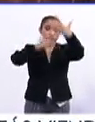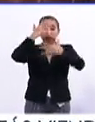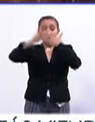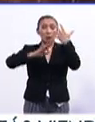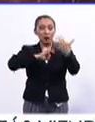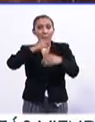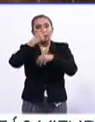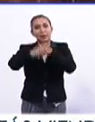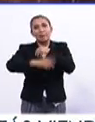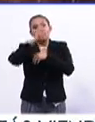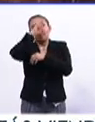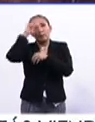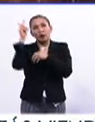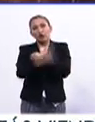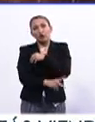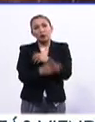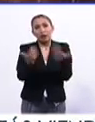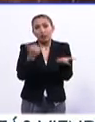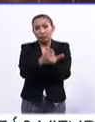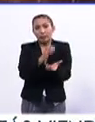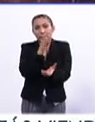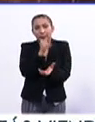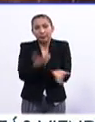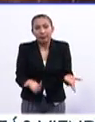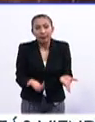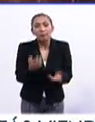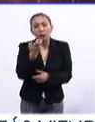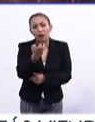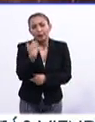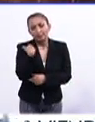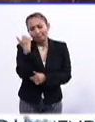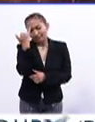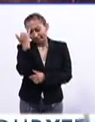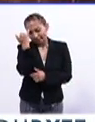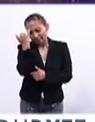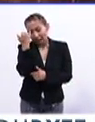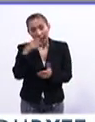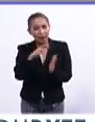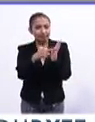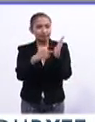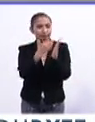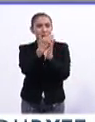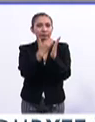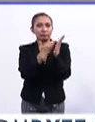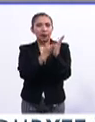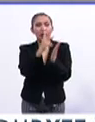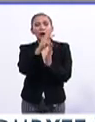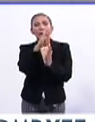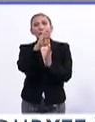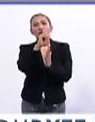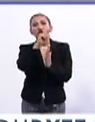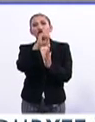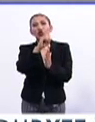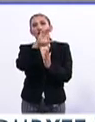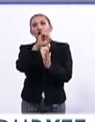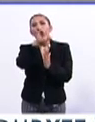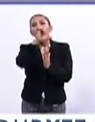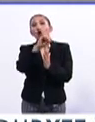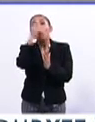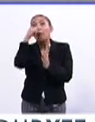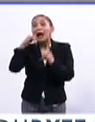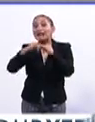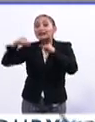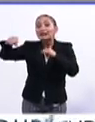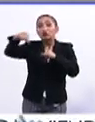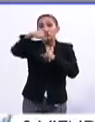podíamos afectar más de lo que podíamos ayudar y en ese sentido decidimos hacer un protocolo de actuación es un protocolo de actuación para